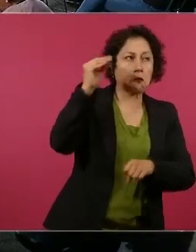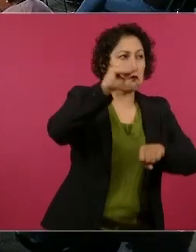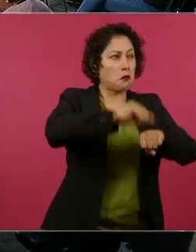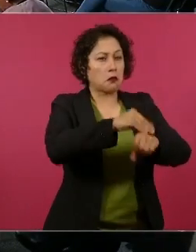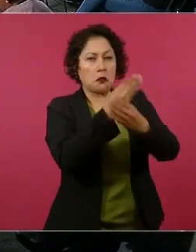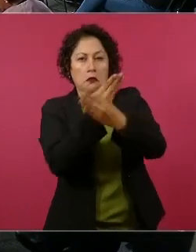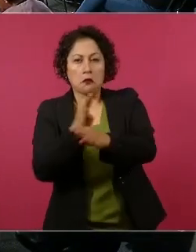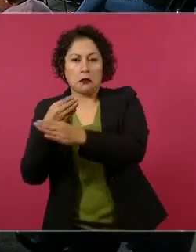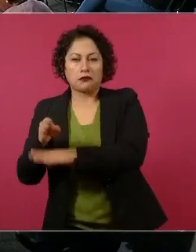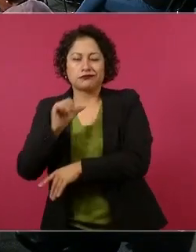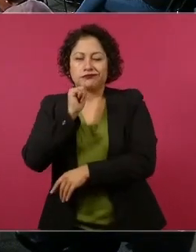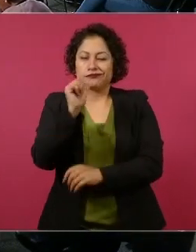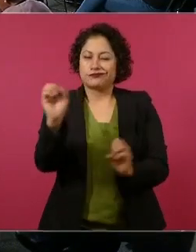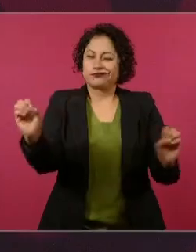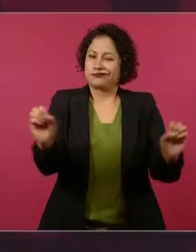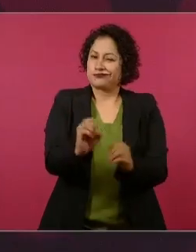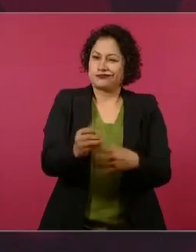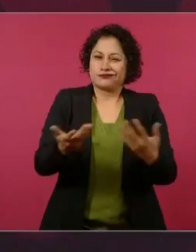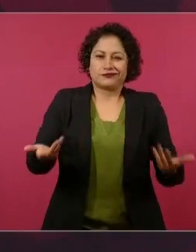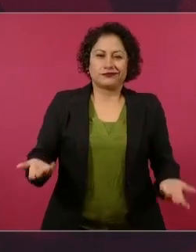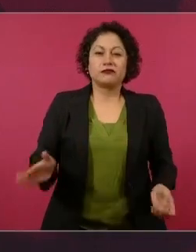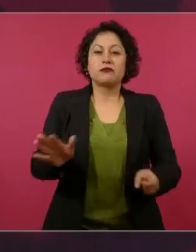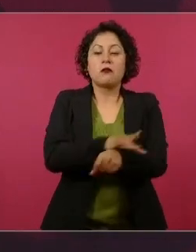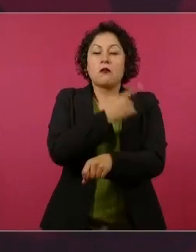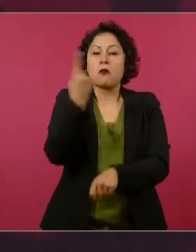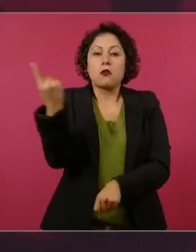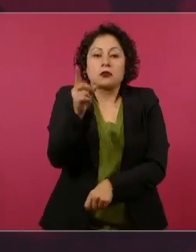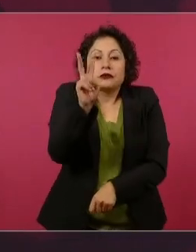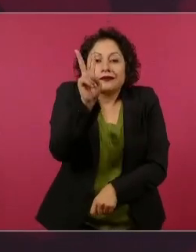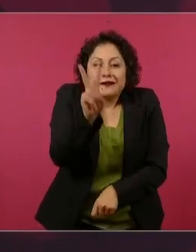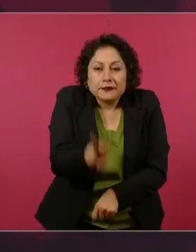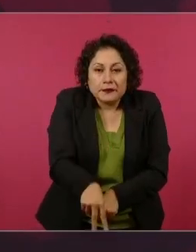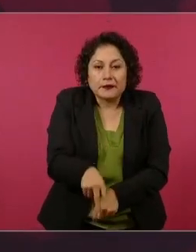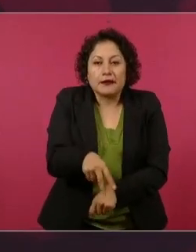es un sacrilegio.